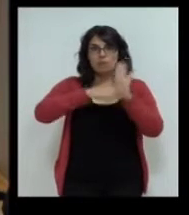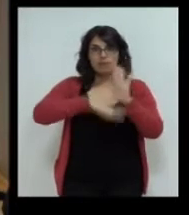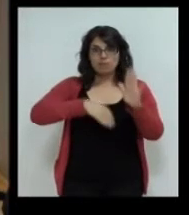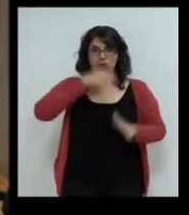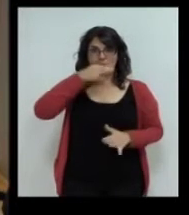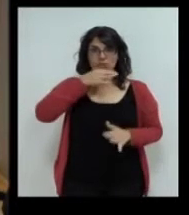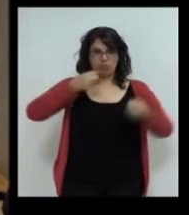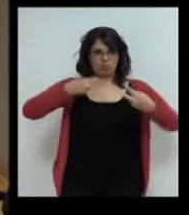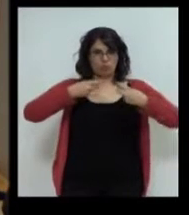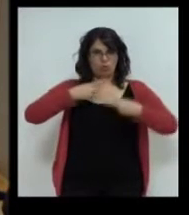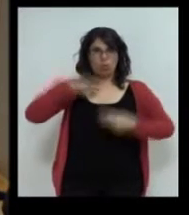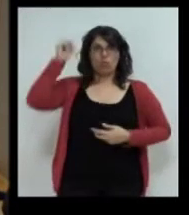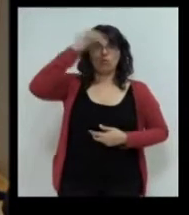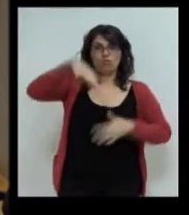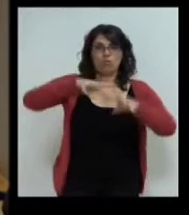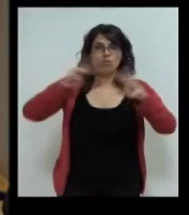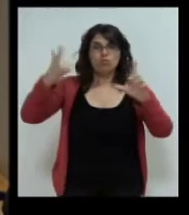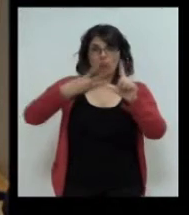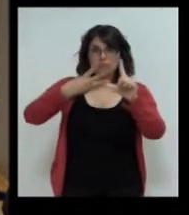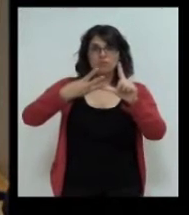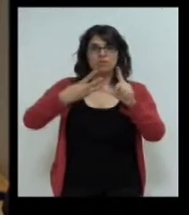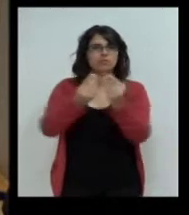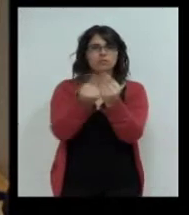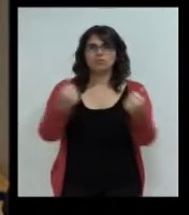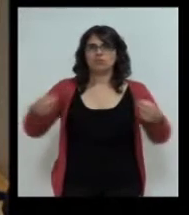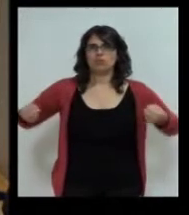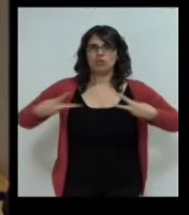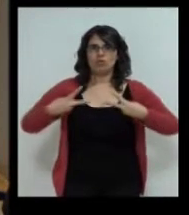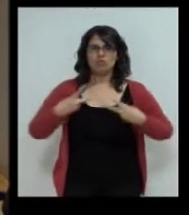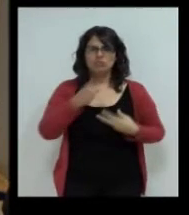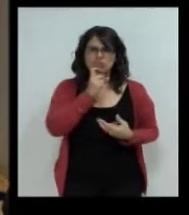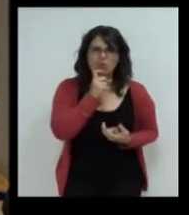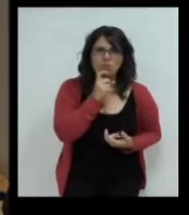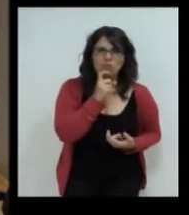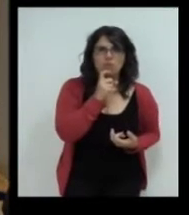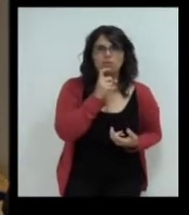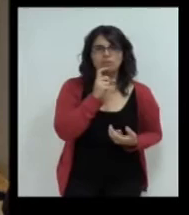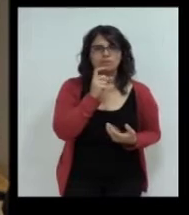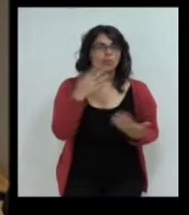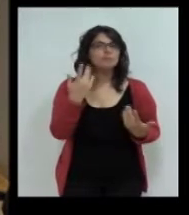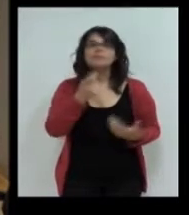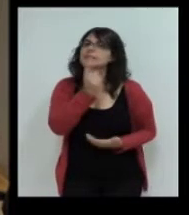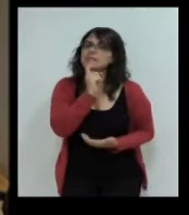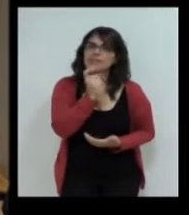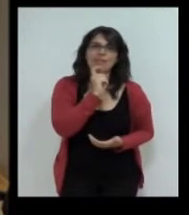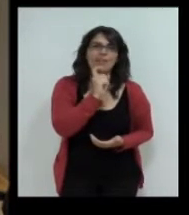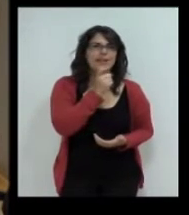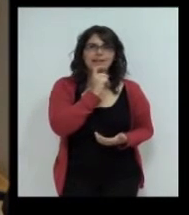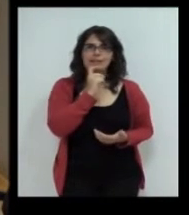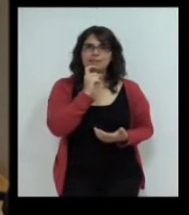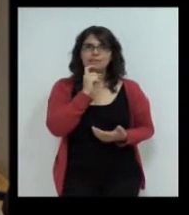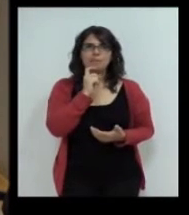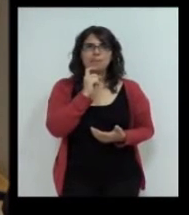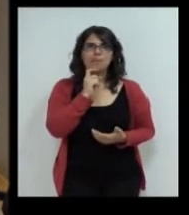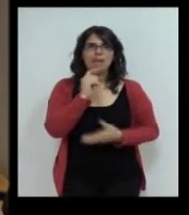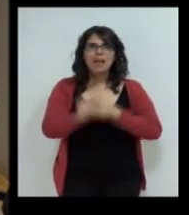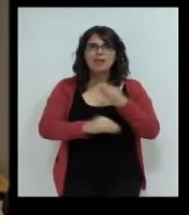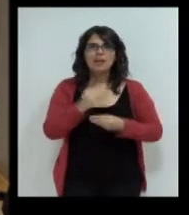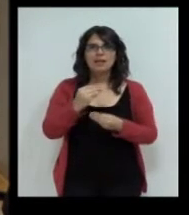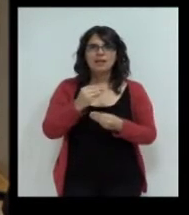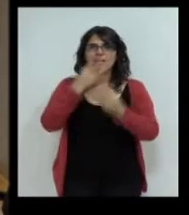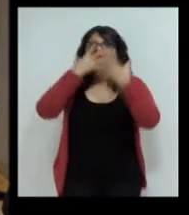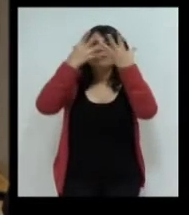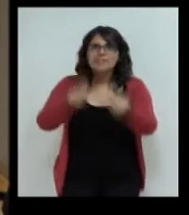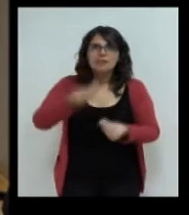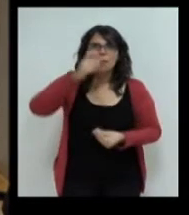ya he perdido los subtítulos. Pero ¿cómo puede ser? Pero no... Y eso es difícil llevarlo a la gente de la calle,